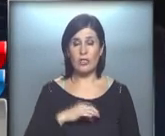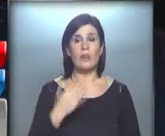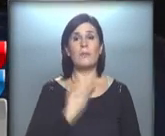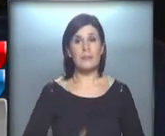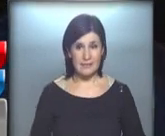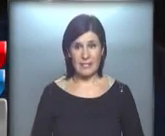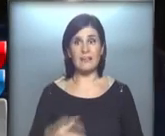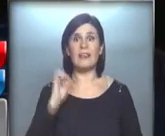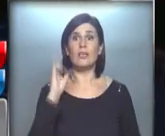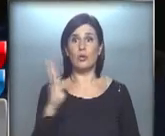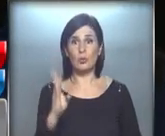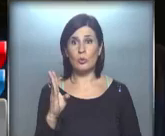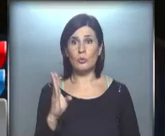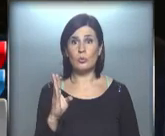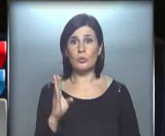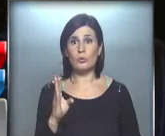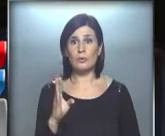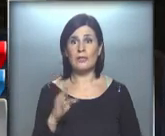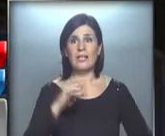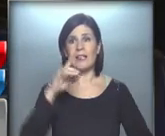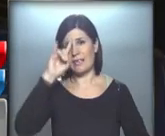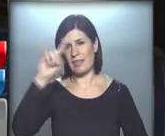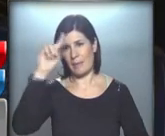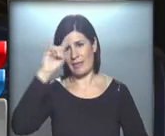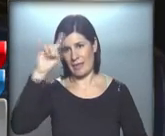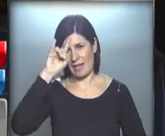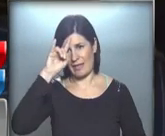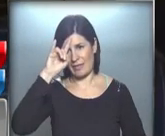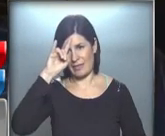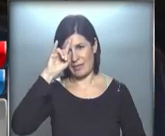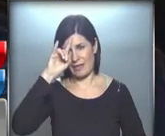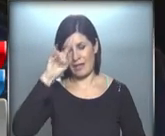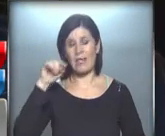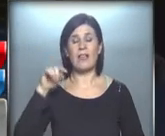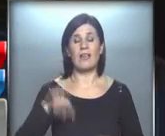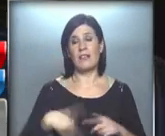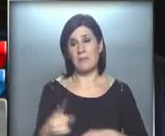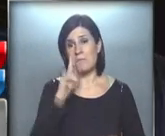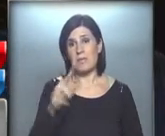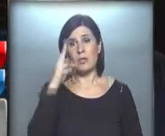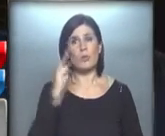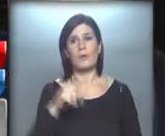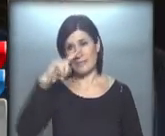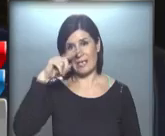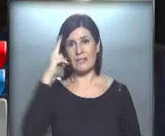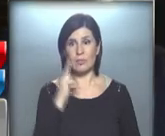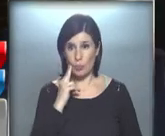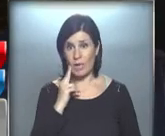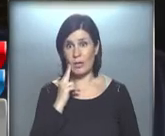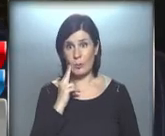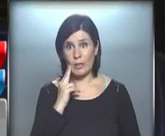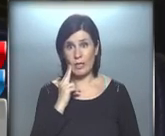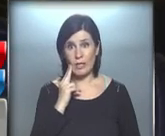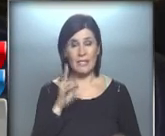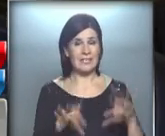presidente del Club Atlético Independiente. Y la historia determinó que en el año 1979, luego de que la